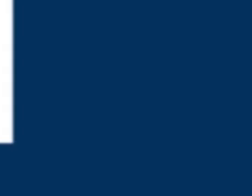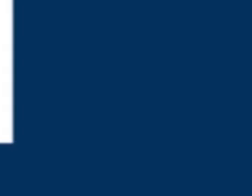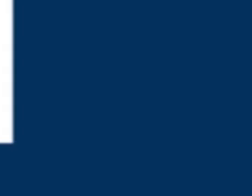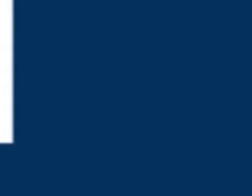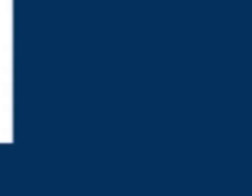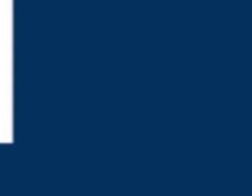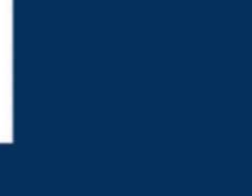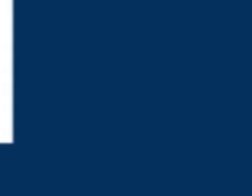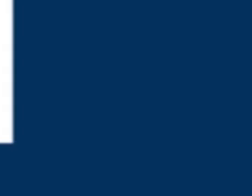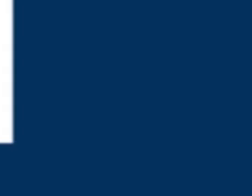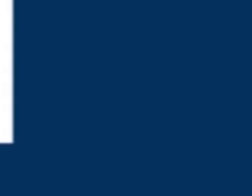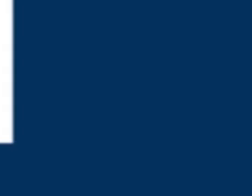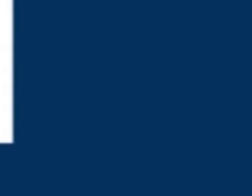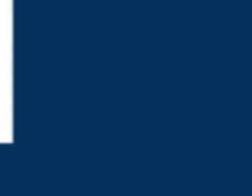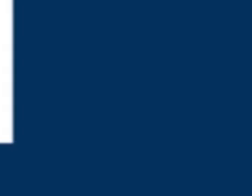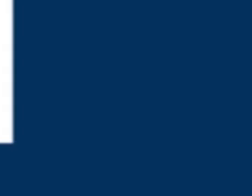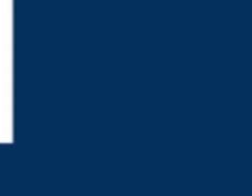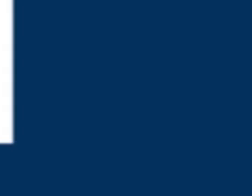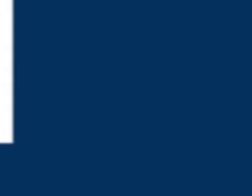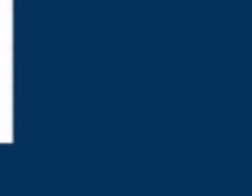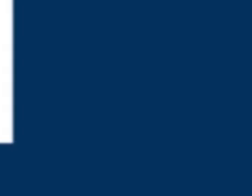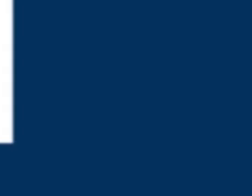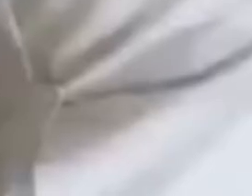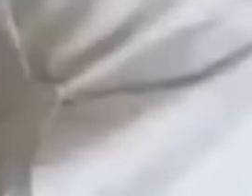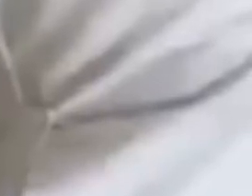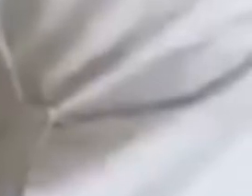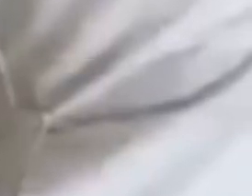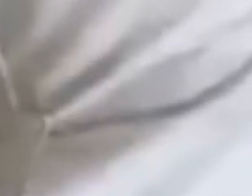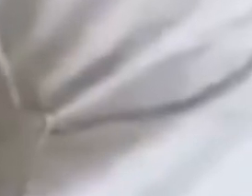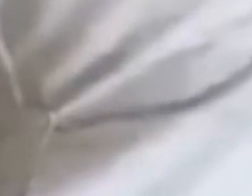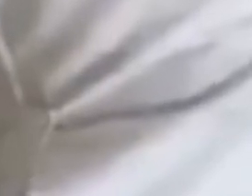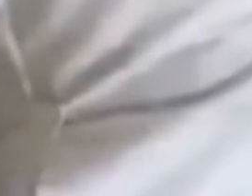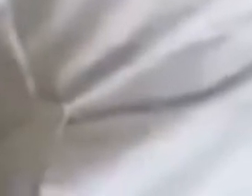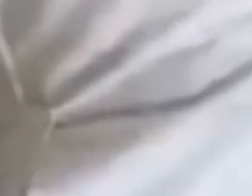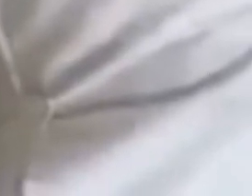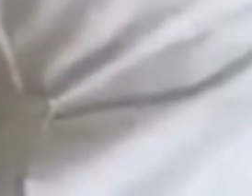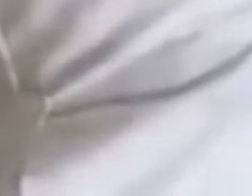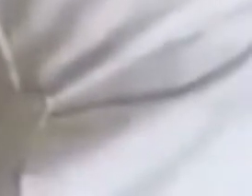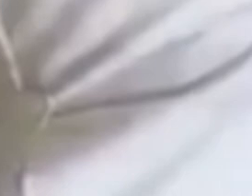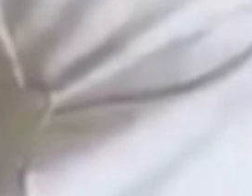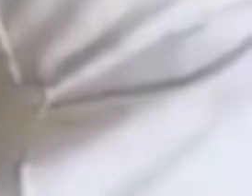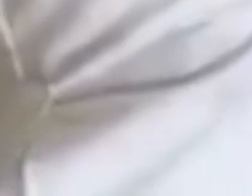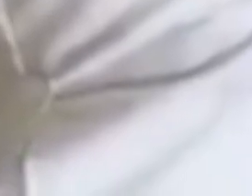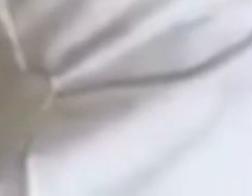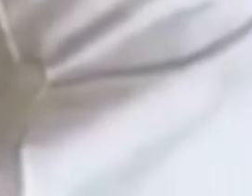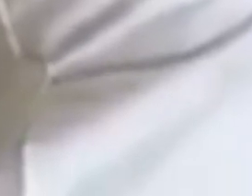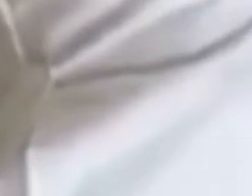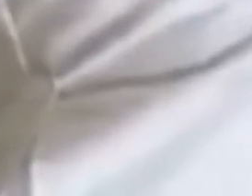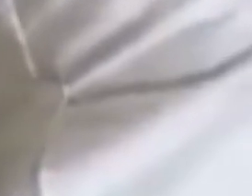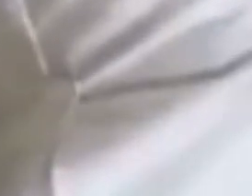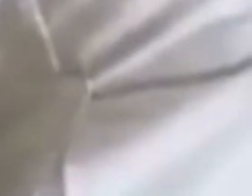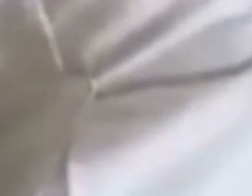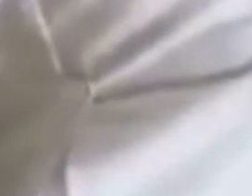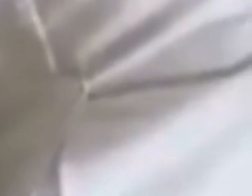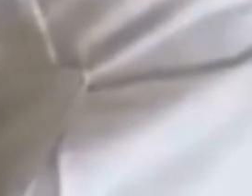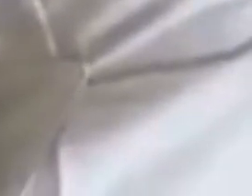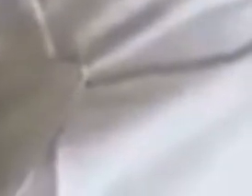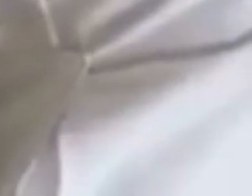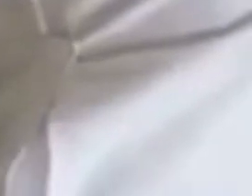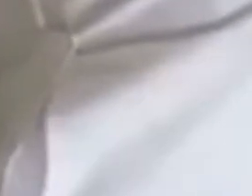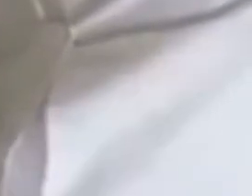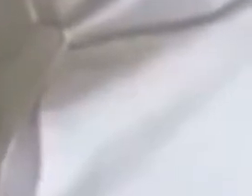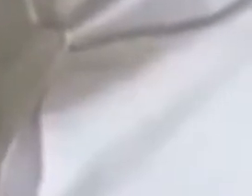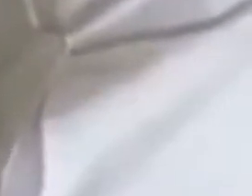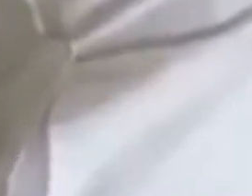mañana. Santa Teresa, Carazo, Casa para Personas con necesidades especiales a las 9 de la